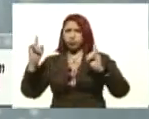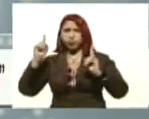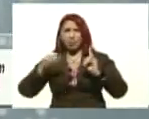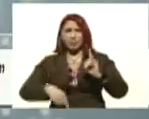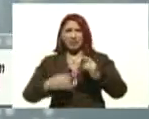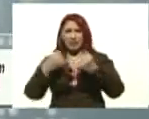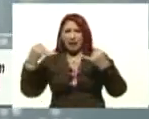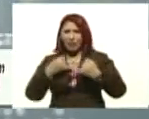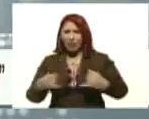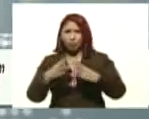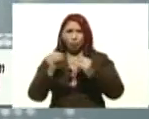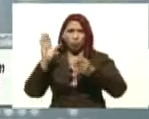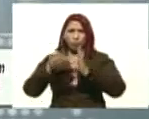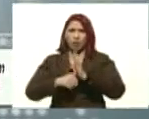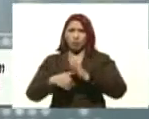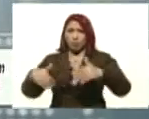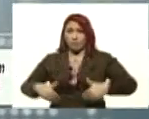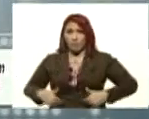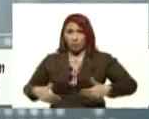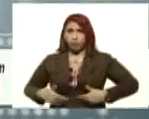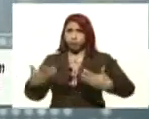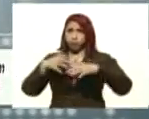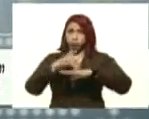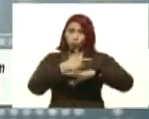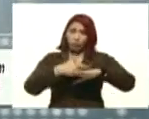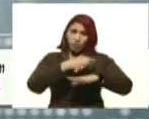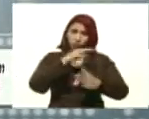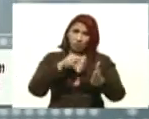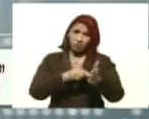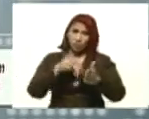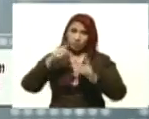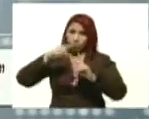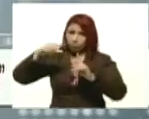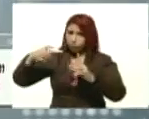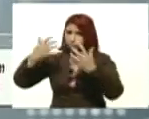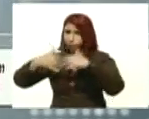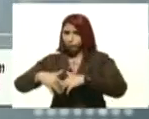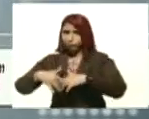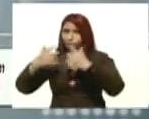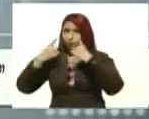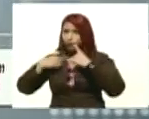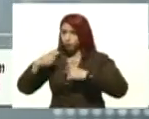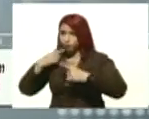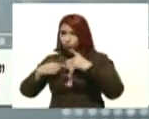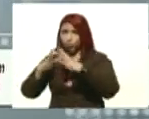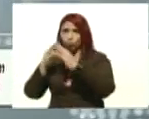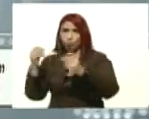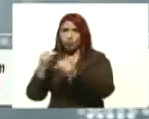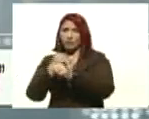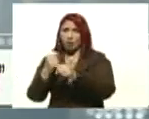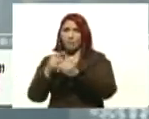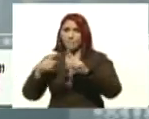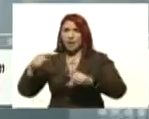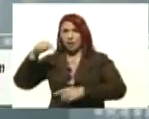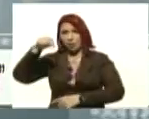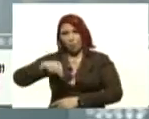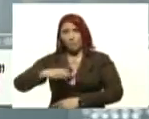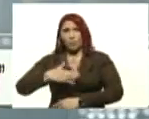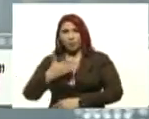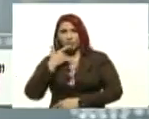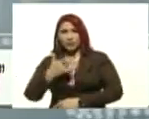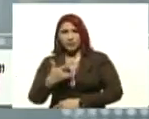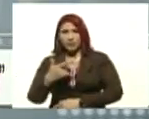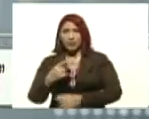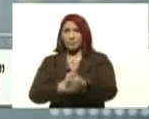fin. Pero ha sido un esfuerzo conjunto del gobierno nacional, Corpole, Tricolor, todos los trabajadores, para hoy poderle decir, hermano